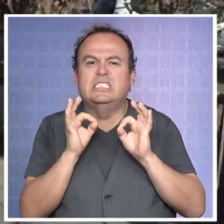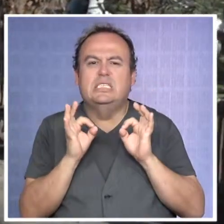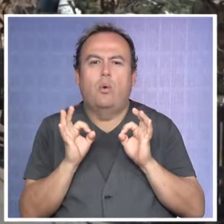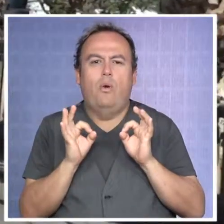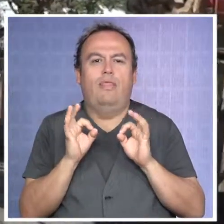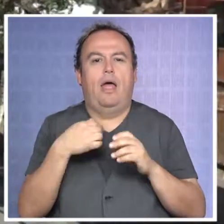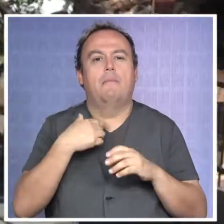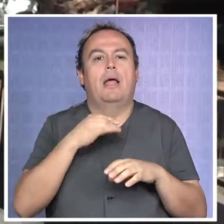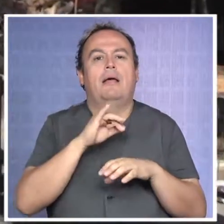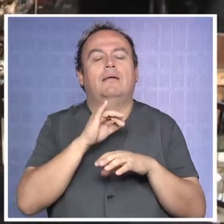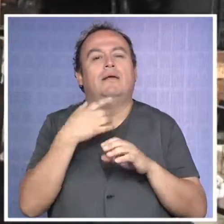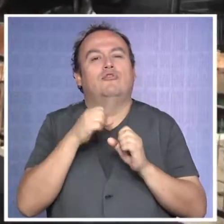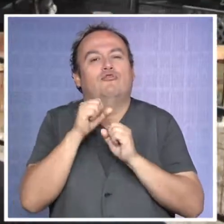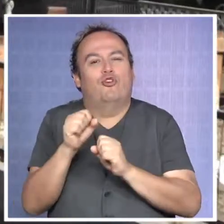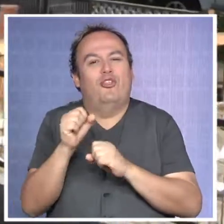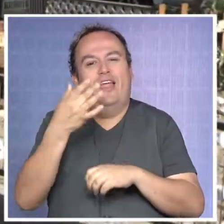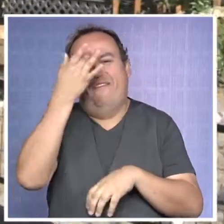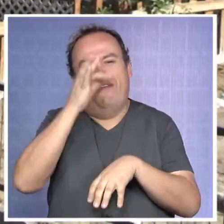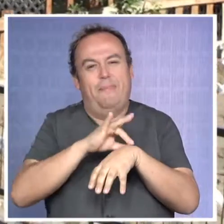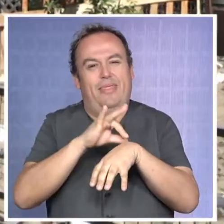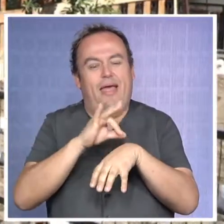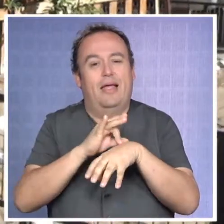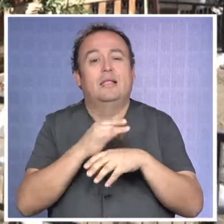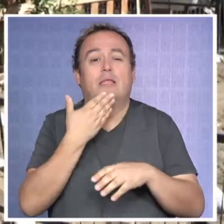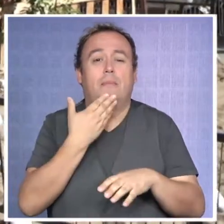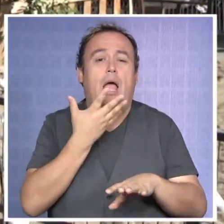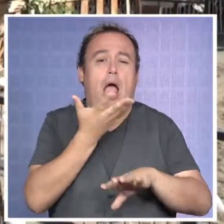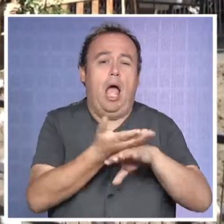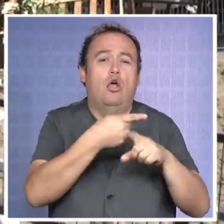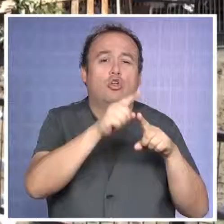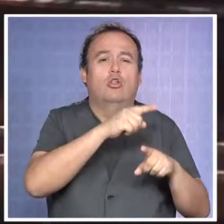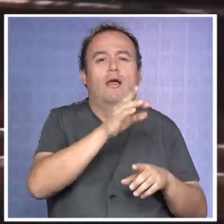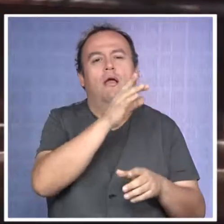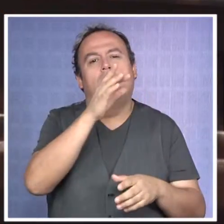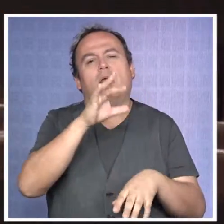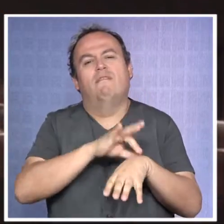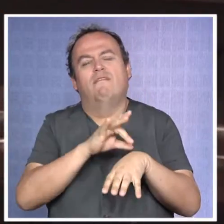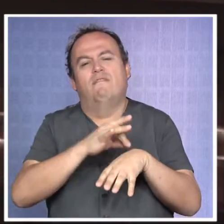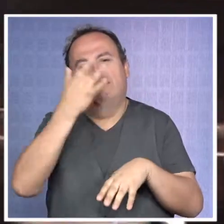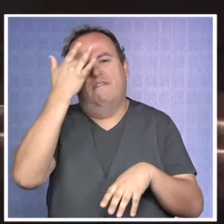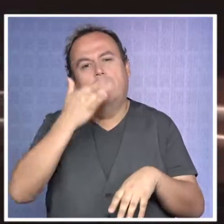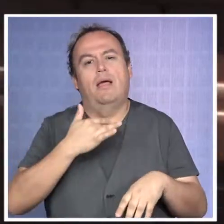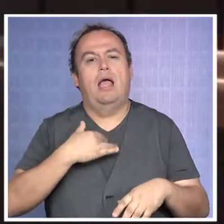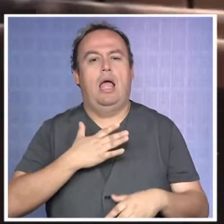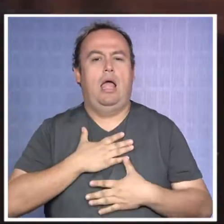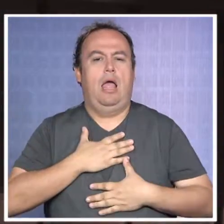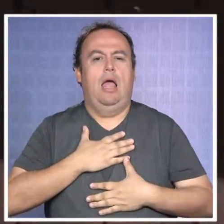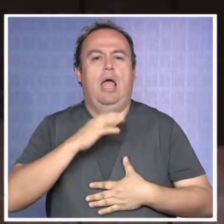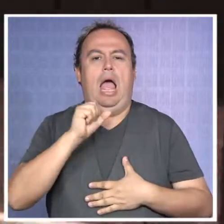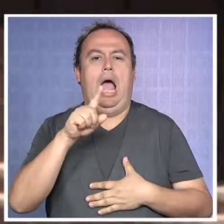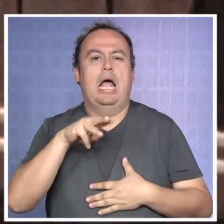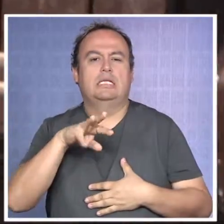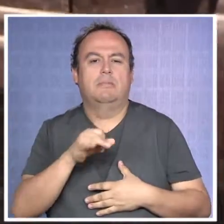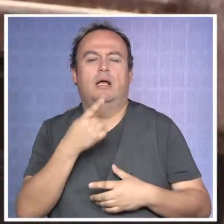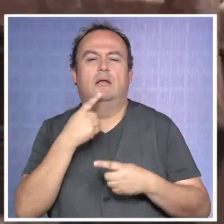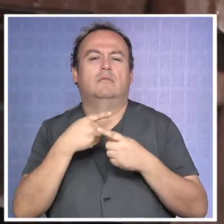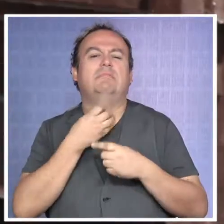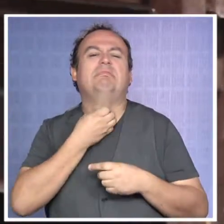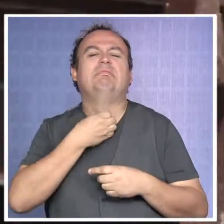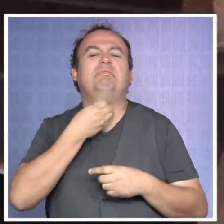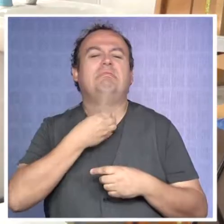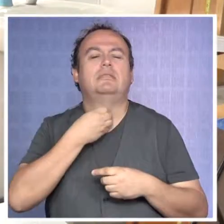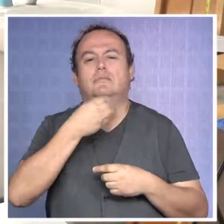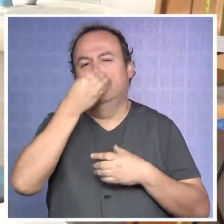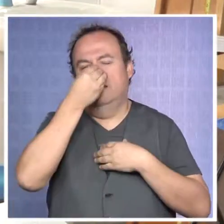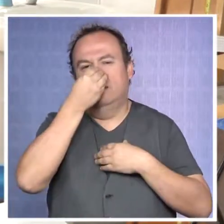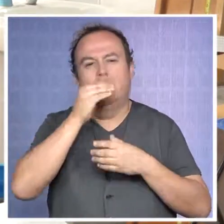evitar enfermedades respiratorias, sobre todo en pacientes con problemas asmáticos o con bronquitis obstructiva. Mantener